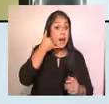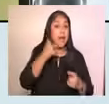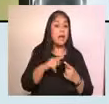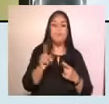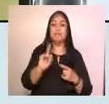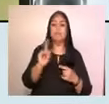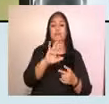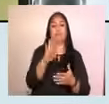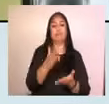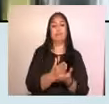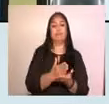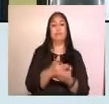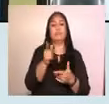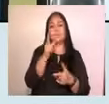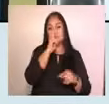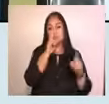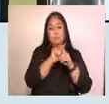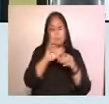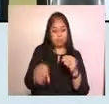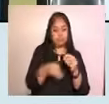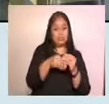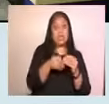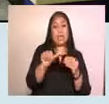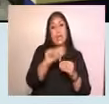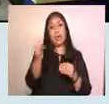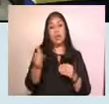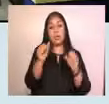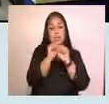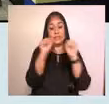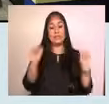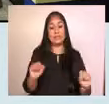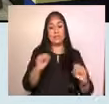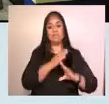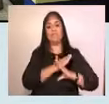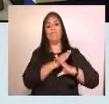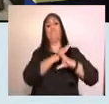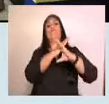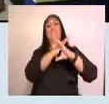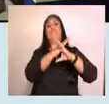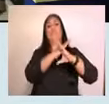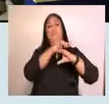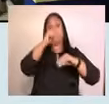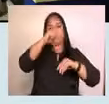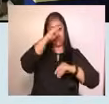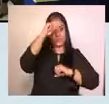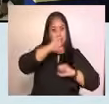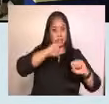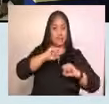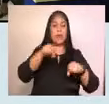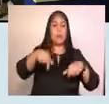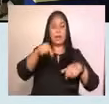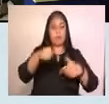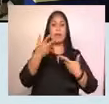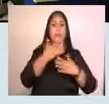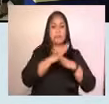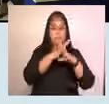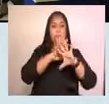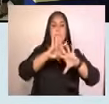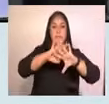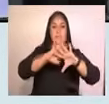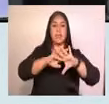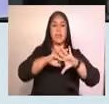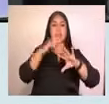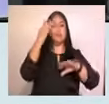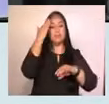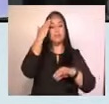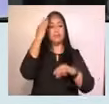eso se va a agregar todo el sistema de bloqueadores que se está trabajando con la penitenciaría, porque tenemos claro